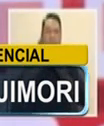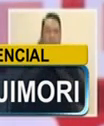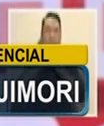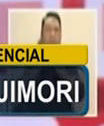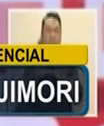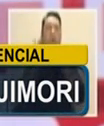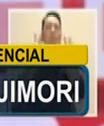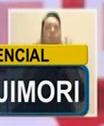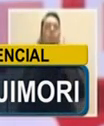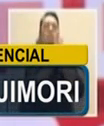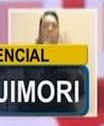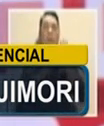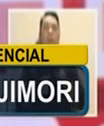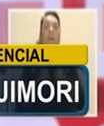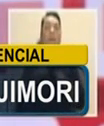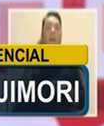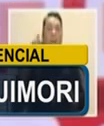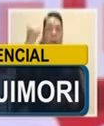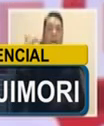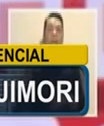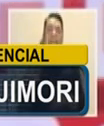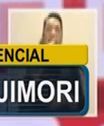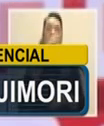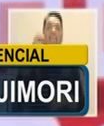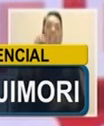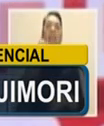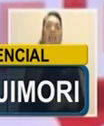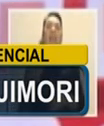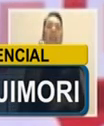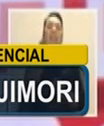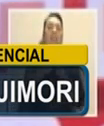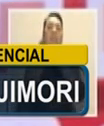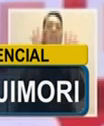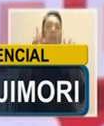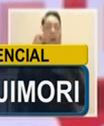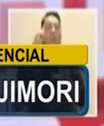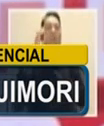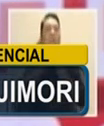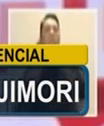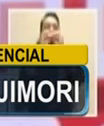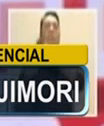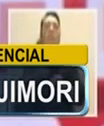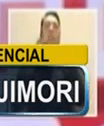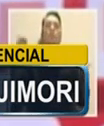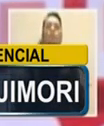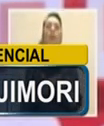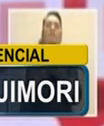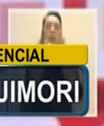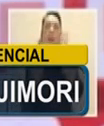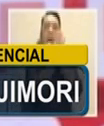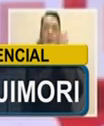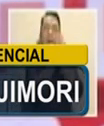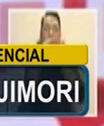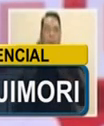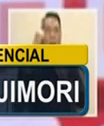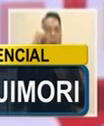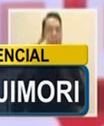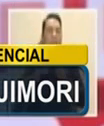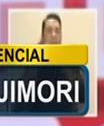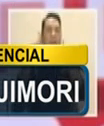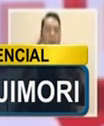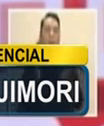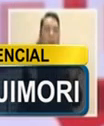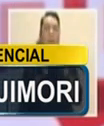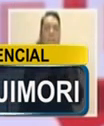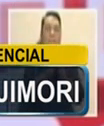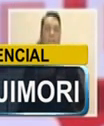legitimado. En los primeros 100 días propondremos una nueva legislación que diferencie la pequeña